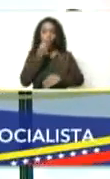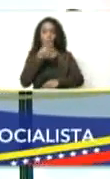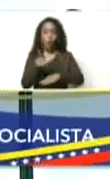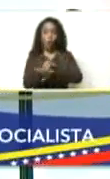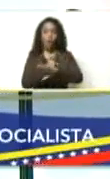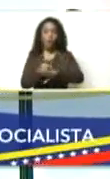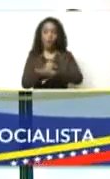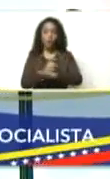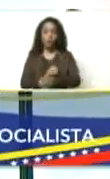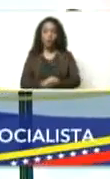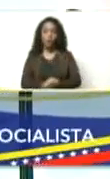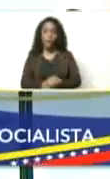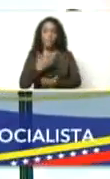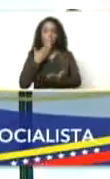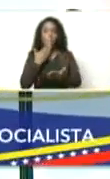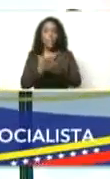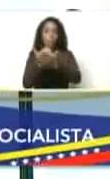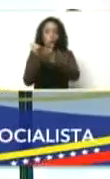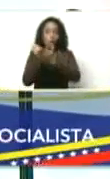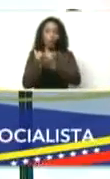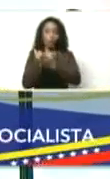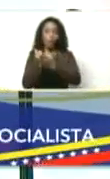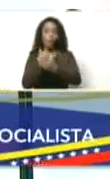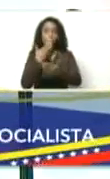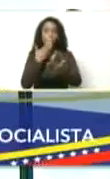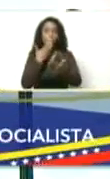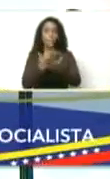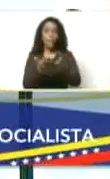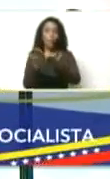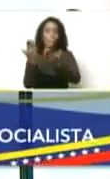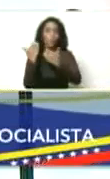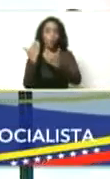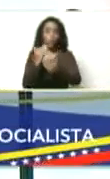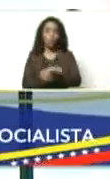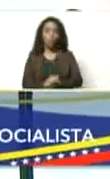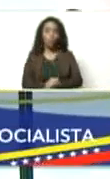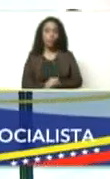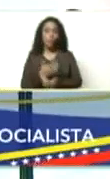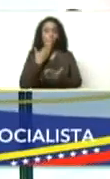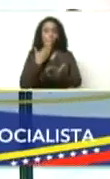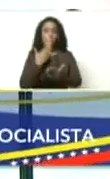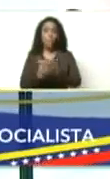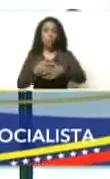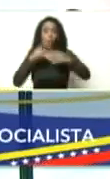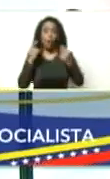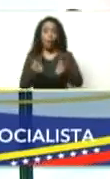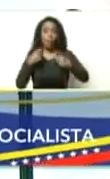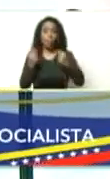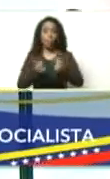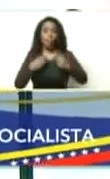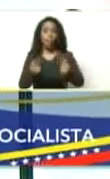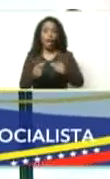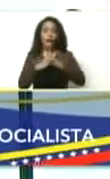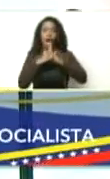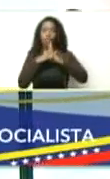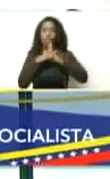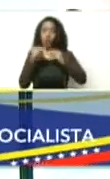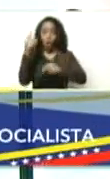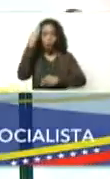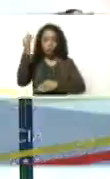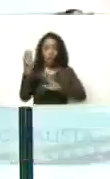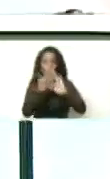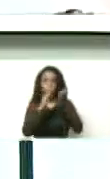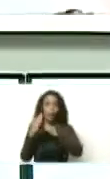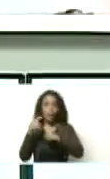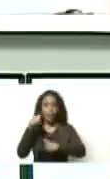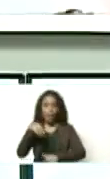gobierno. Pido ayuda, pido apoyo, pido activarse a todos los consejos